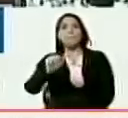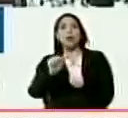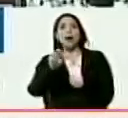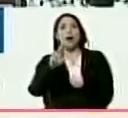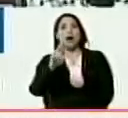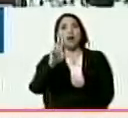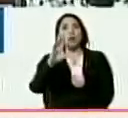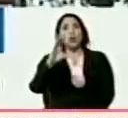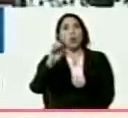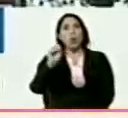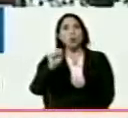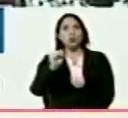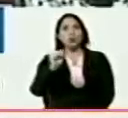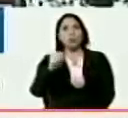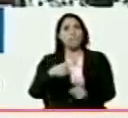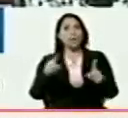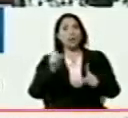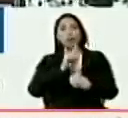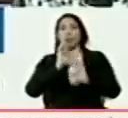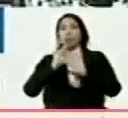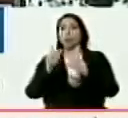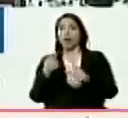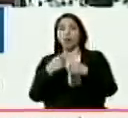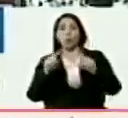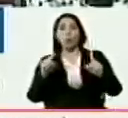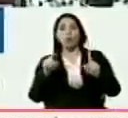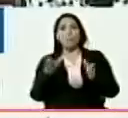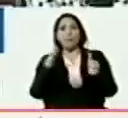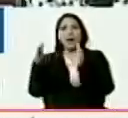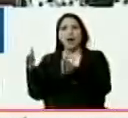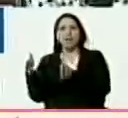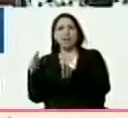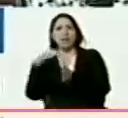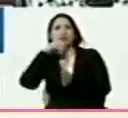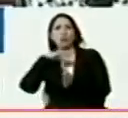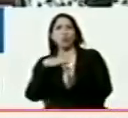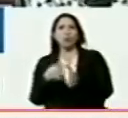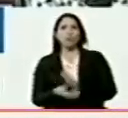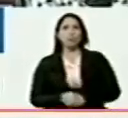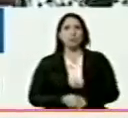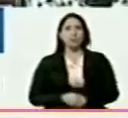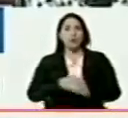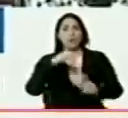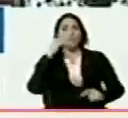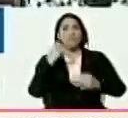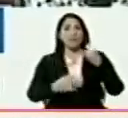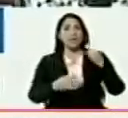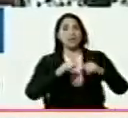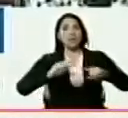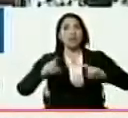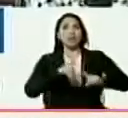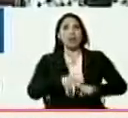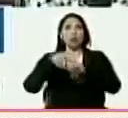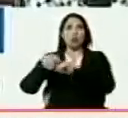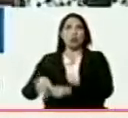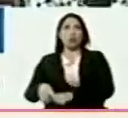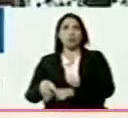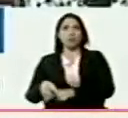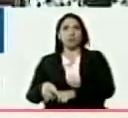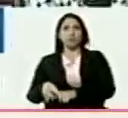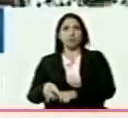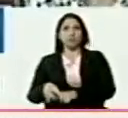cierto, pero no contaron la otra parte de la historia. Con el fin de la dictadura,